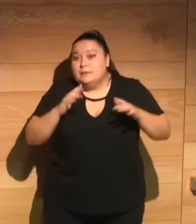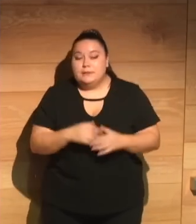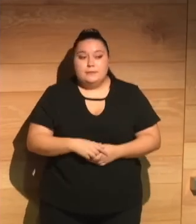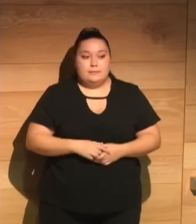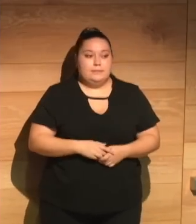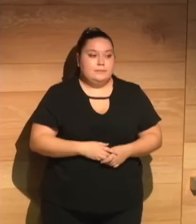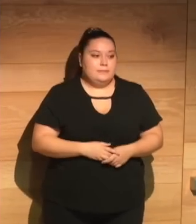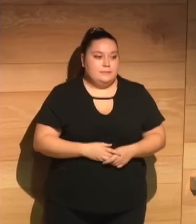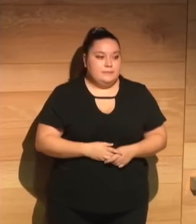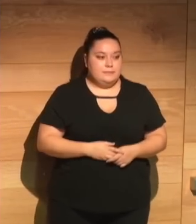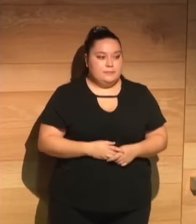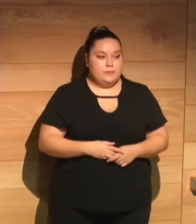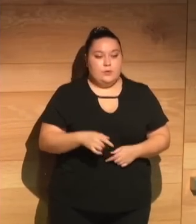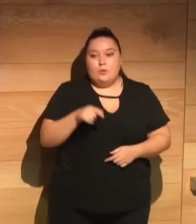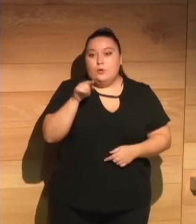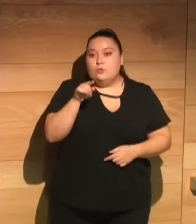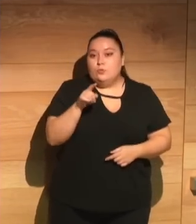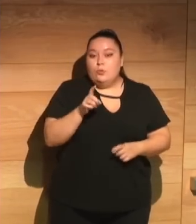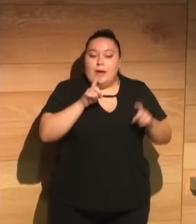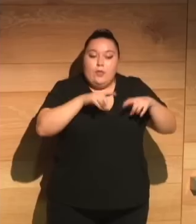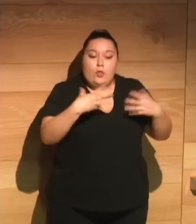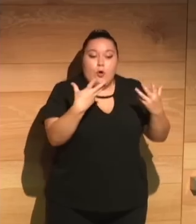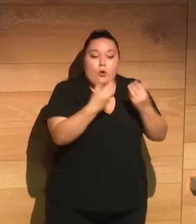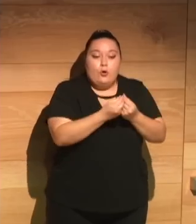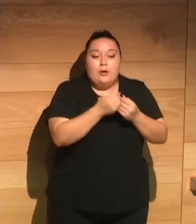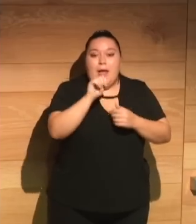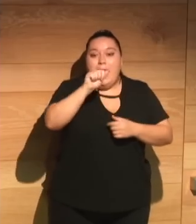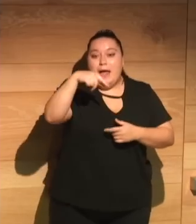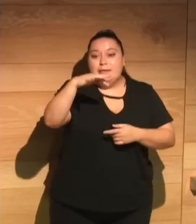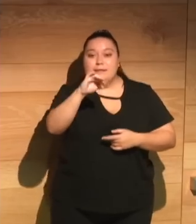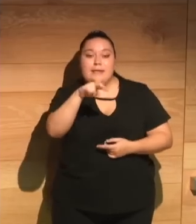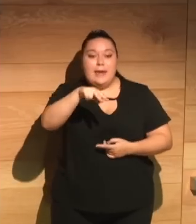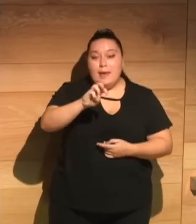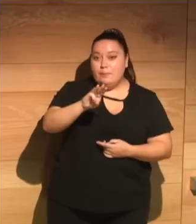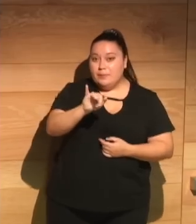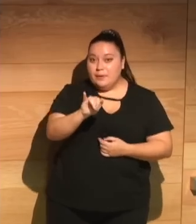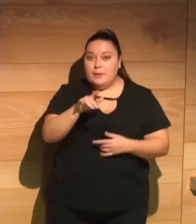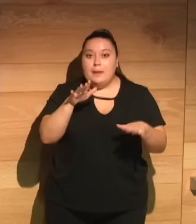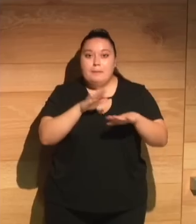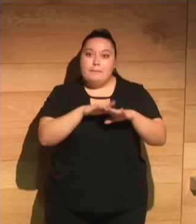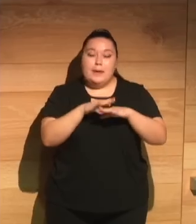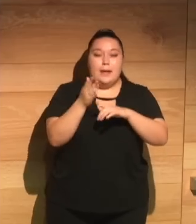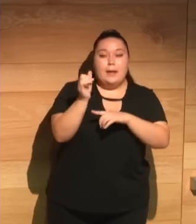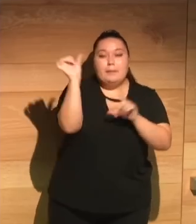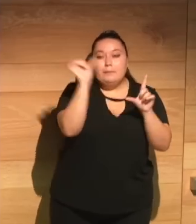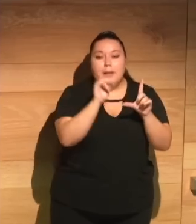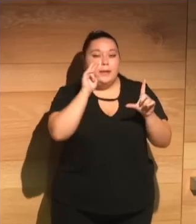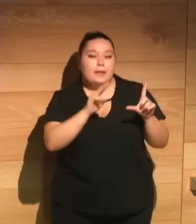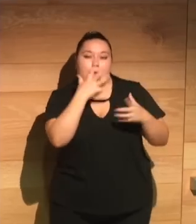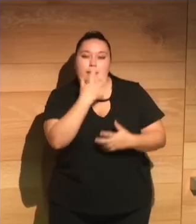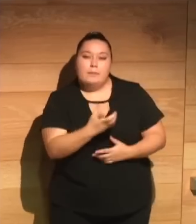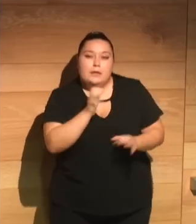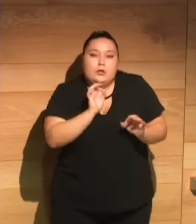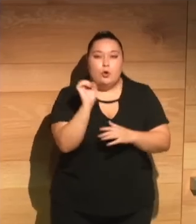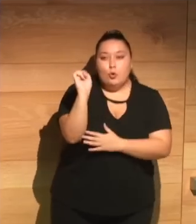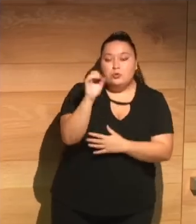de mi cine. Exactamente. ¿Vale? ¿Has quedado con Antinapi para ir al cine a ver una peli así dramático comunista?